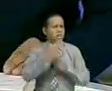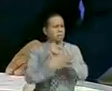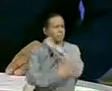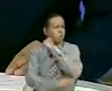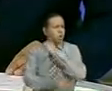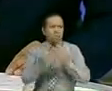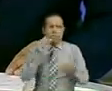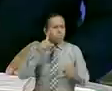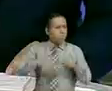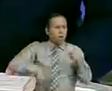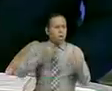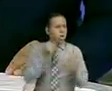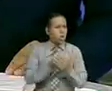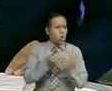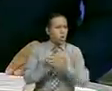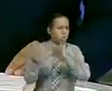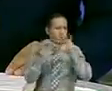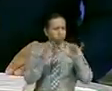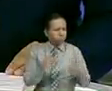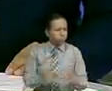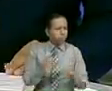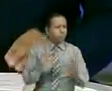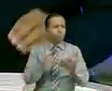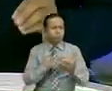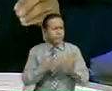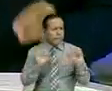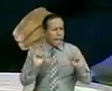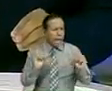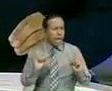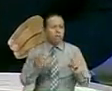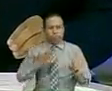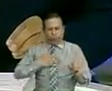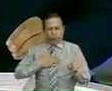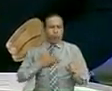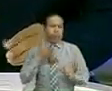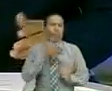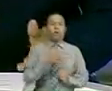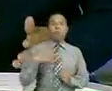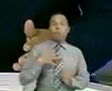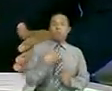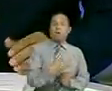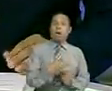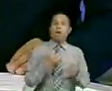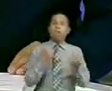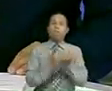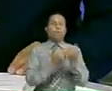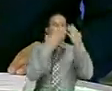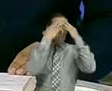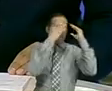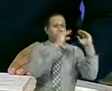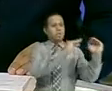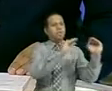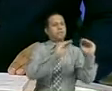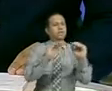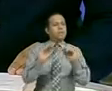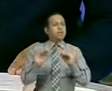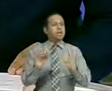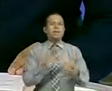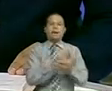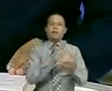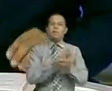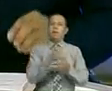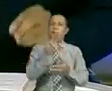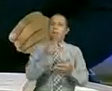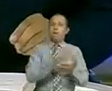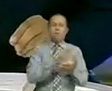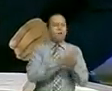el sector de Monte Sinaí, en el noroeste de Guayaquil. Por su parte, la ministra de Educación, Montserrat Kramer, aseguró que pese a algunos inconvenientes técnicos,